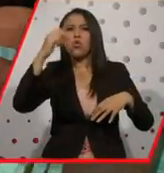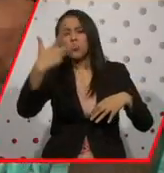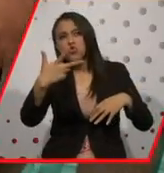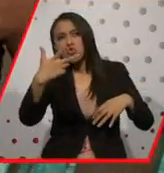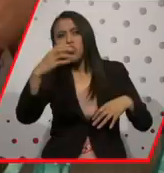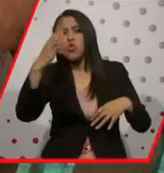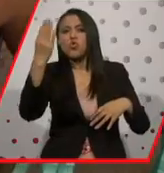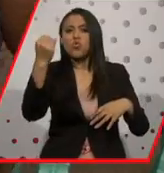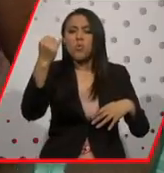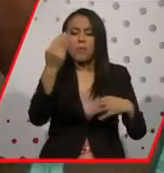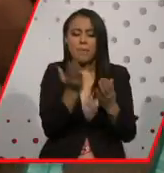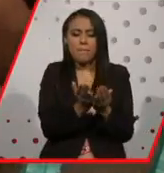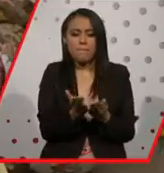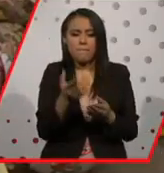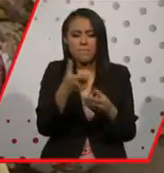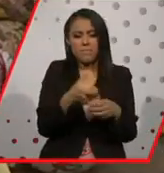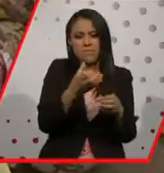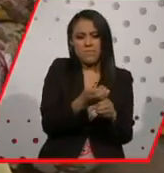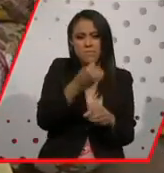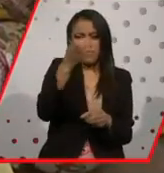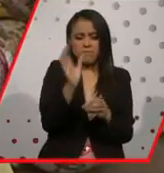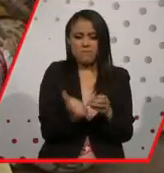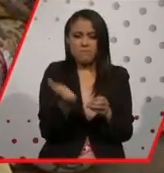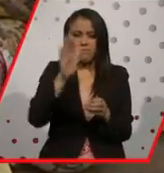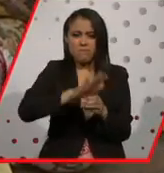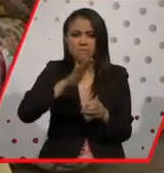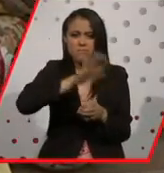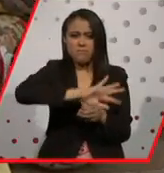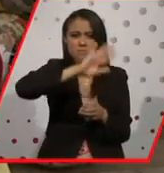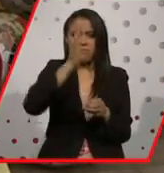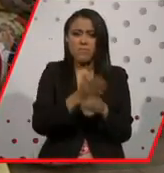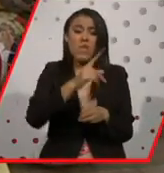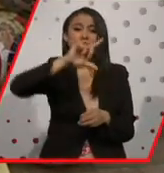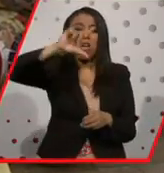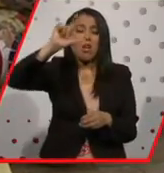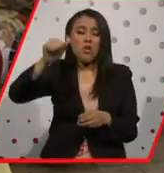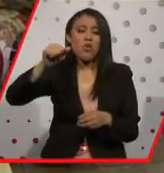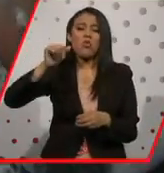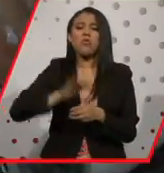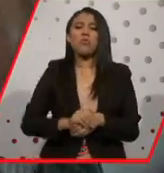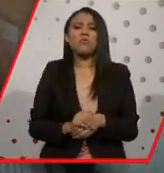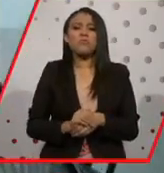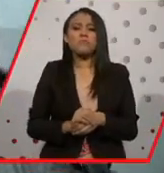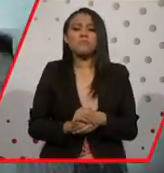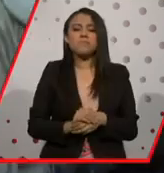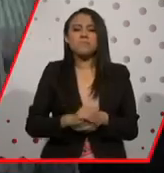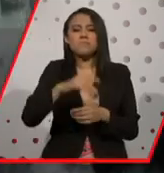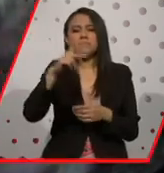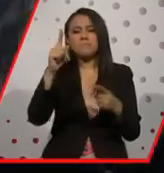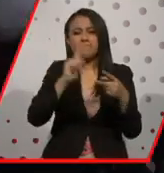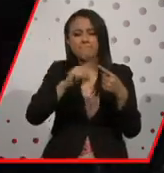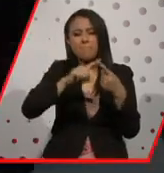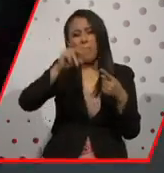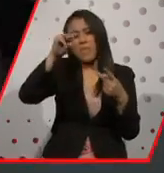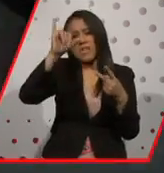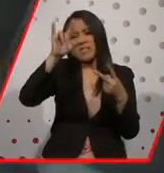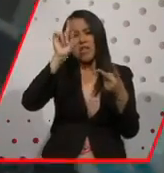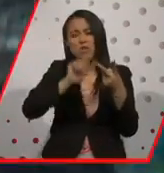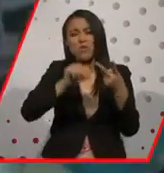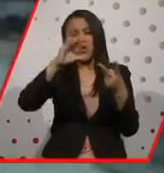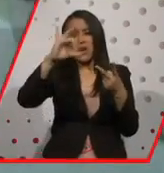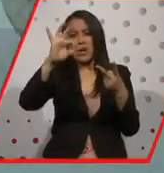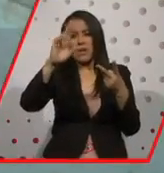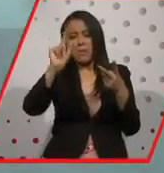5, 7, 8 hasta 9 conos. Posteriormente viene la parte de la decoración. Papel crepé, metalizado, papel de china, estaño y